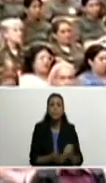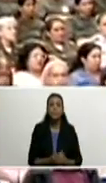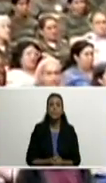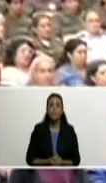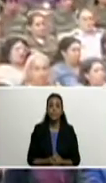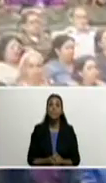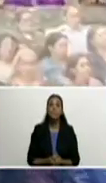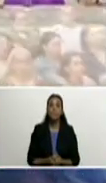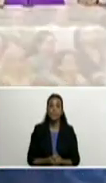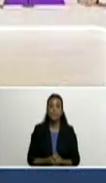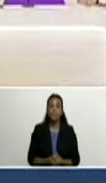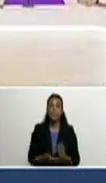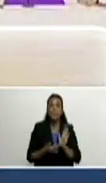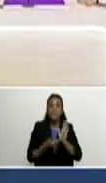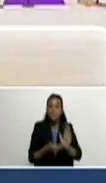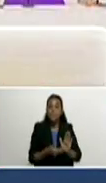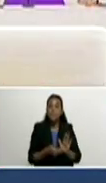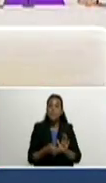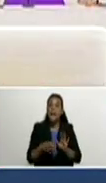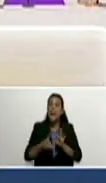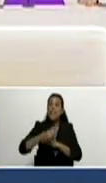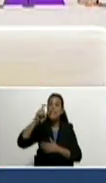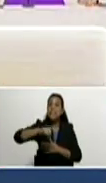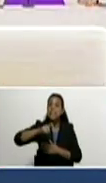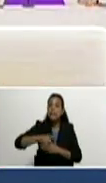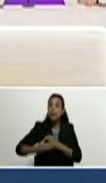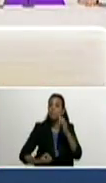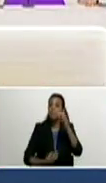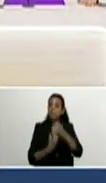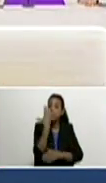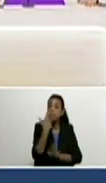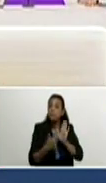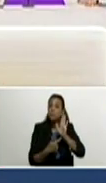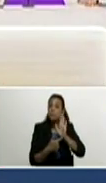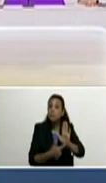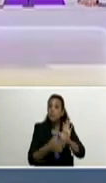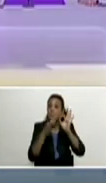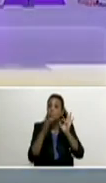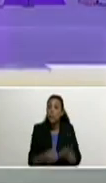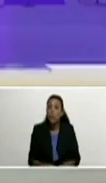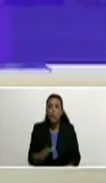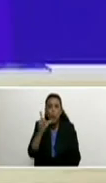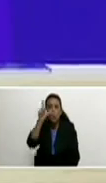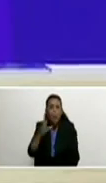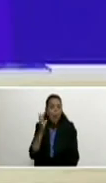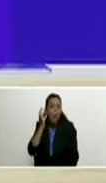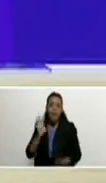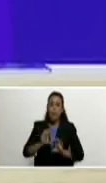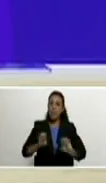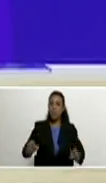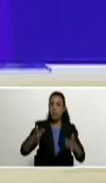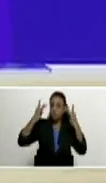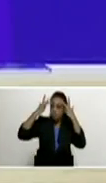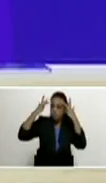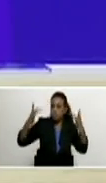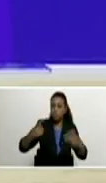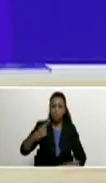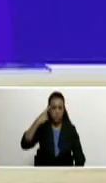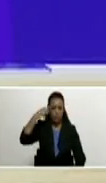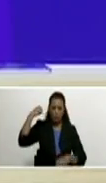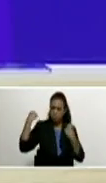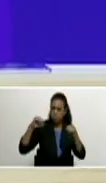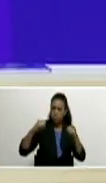En exaltar la necesidad de una mujer educada, culta,